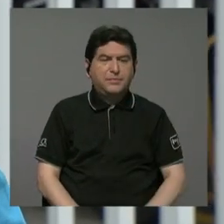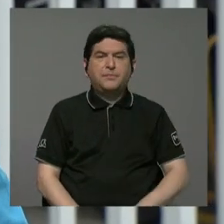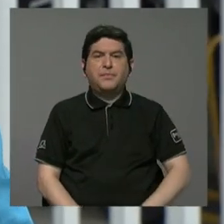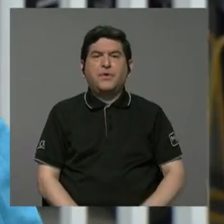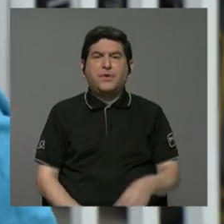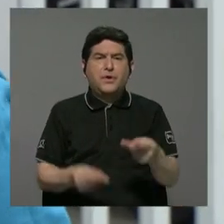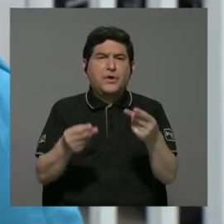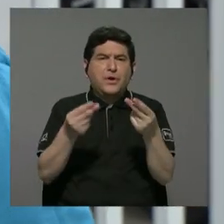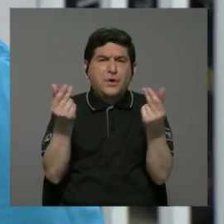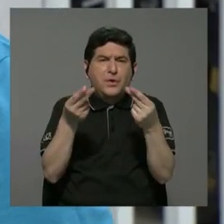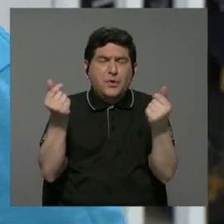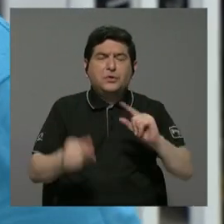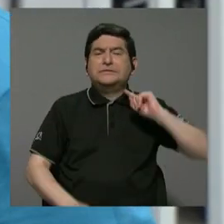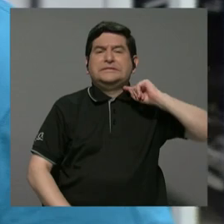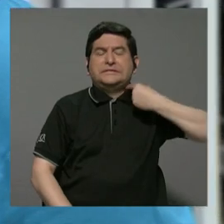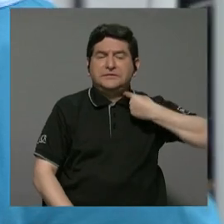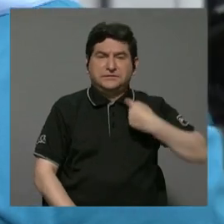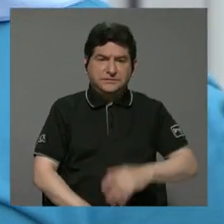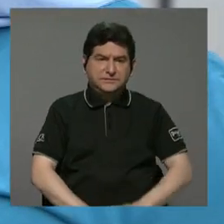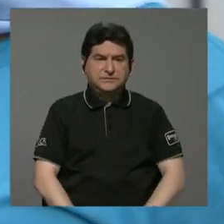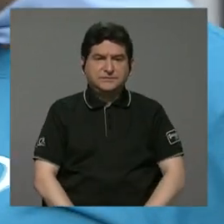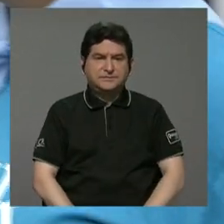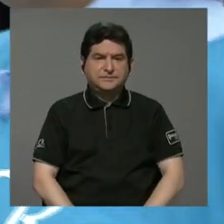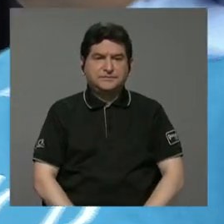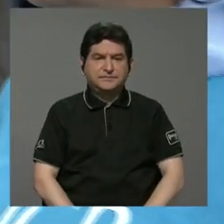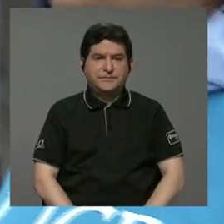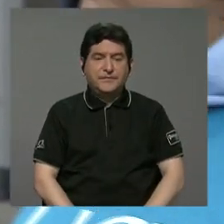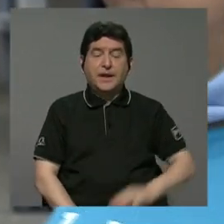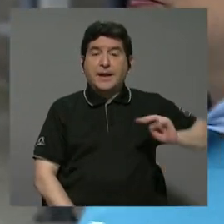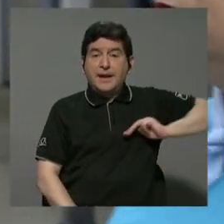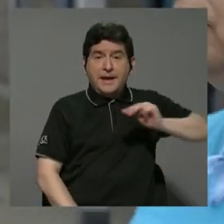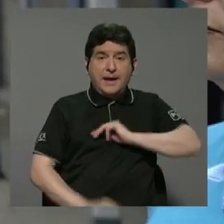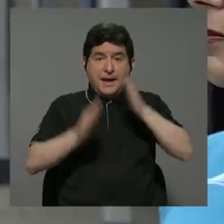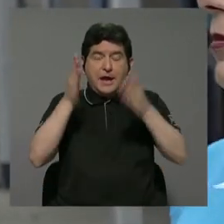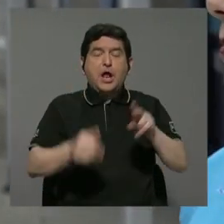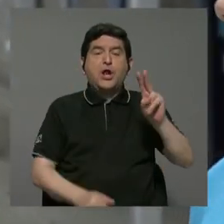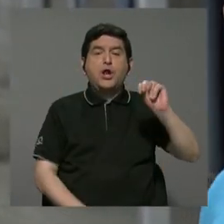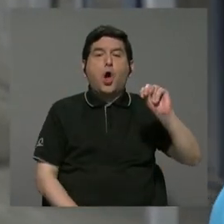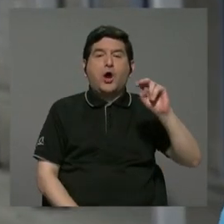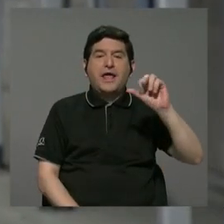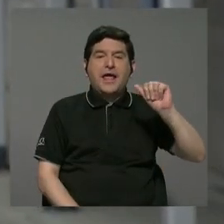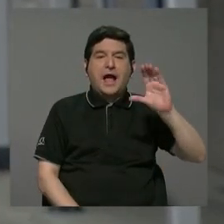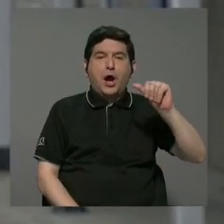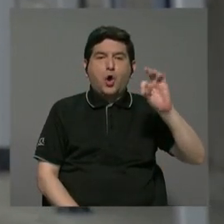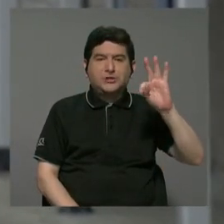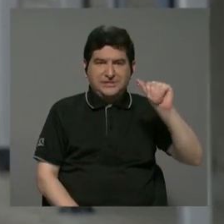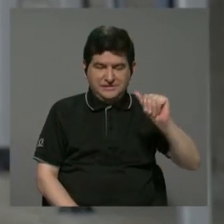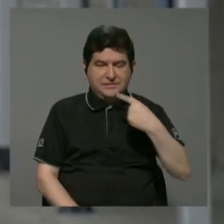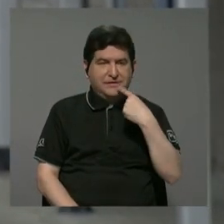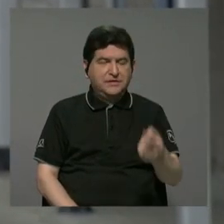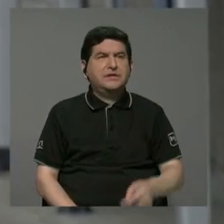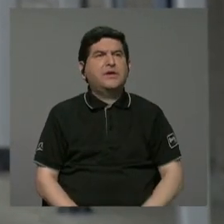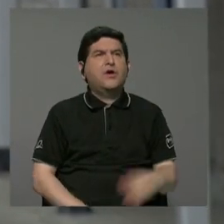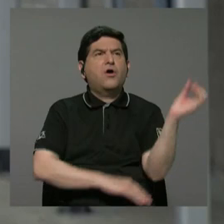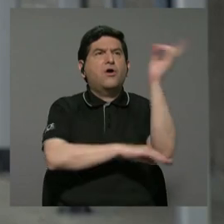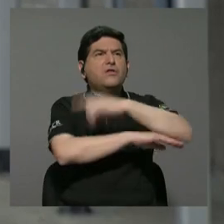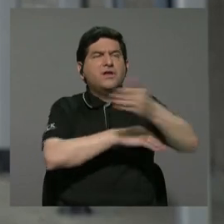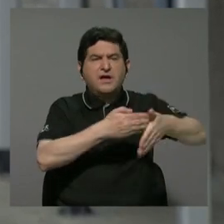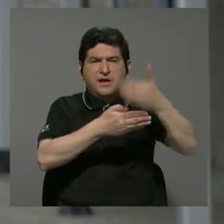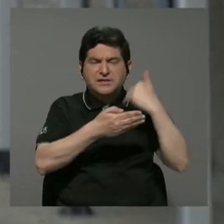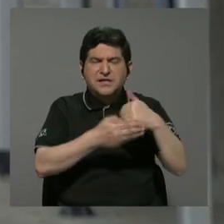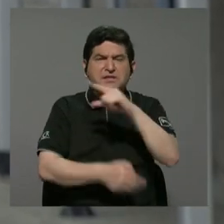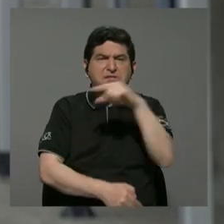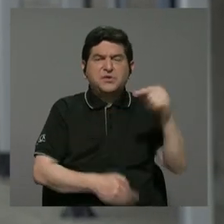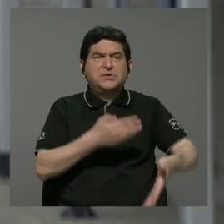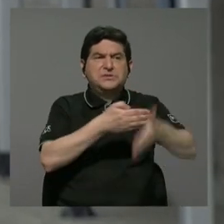inflación. De acuerdo, el ministro Noguía Costa había dicho hace un par de semanas más o